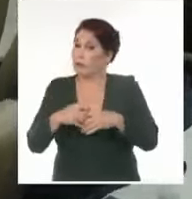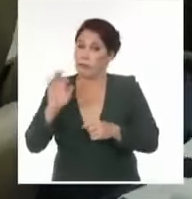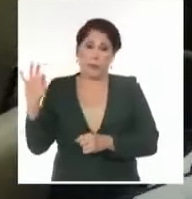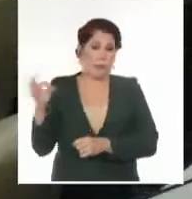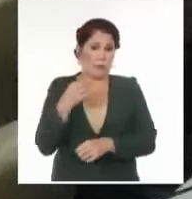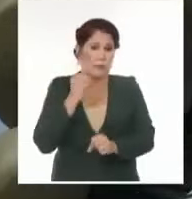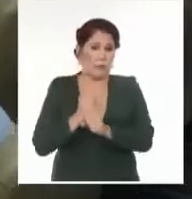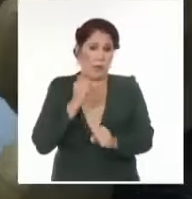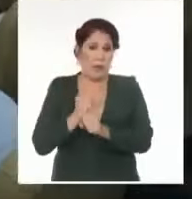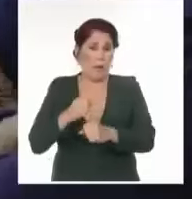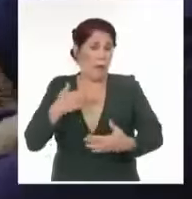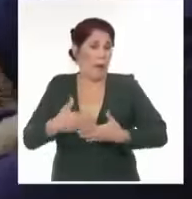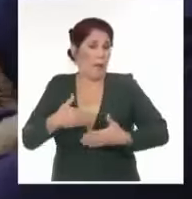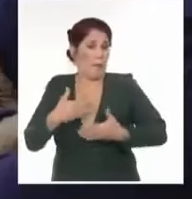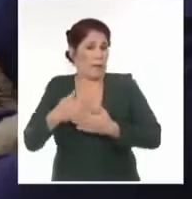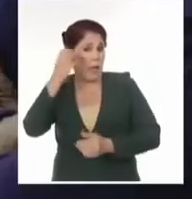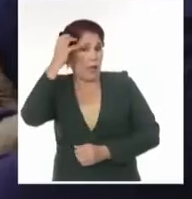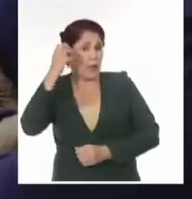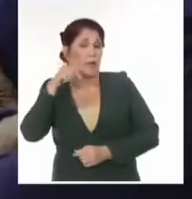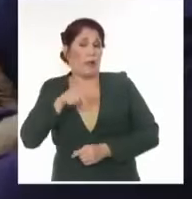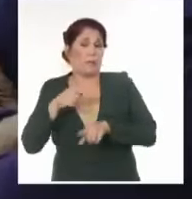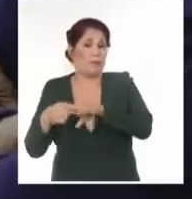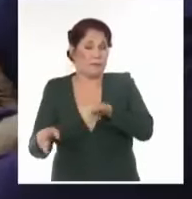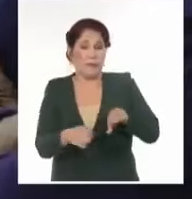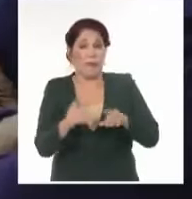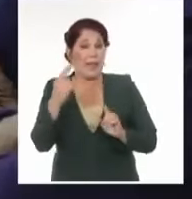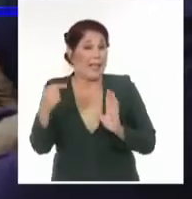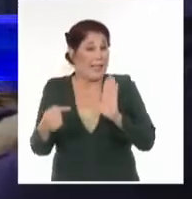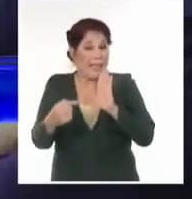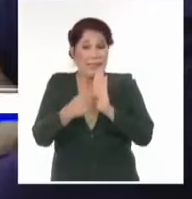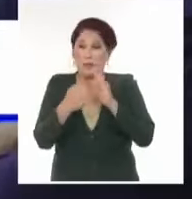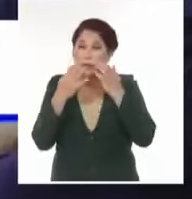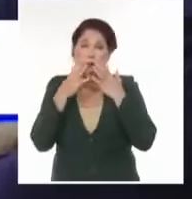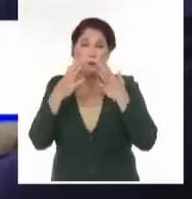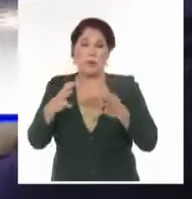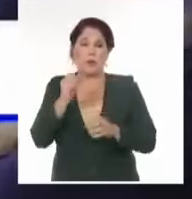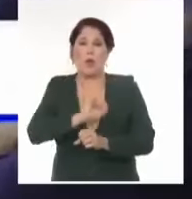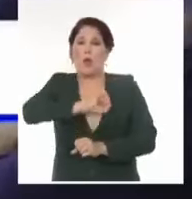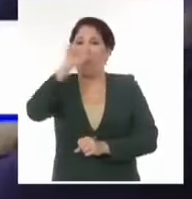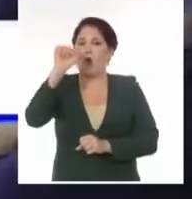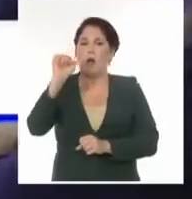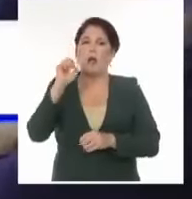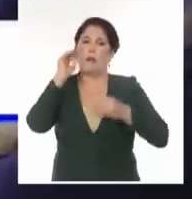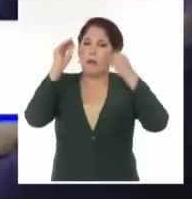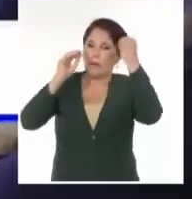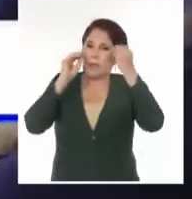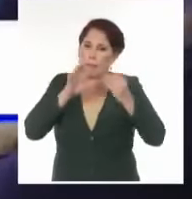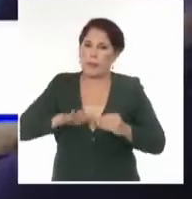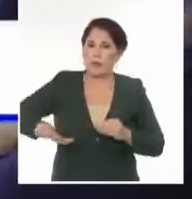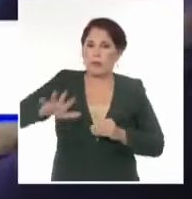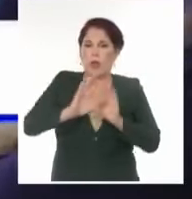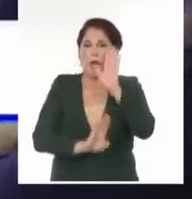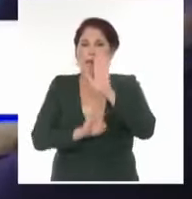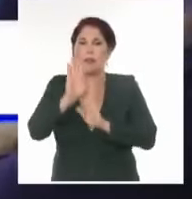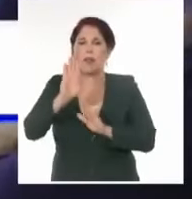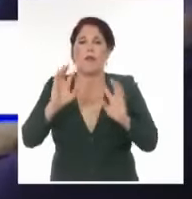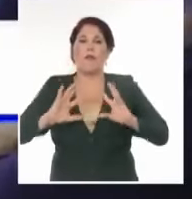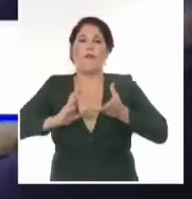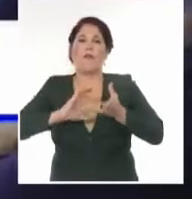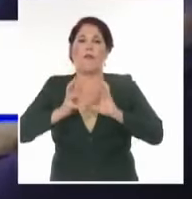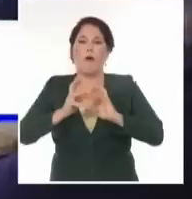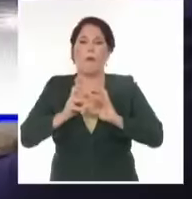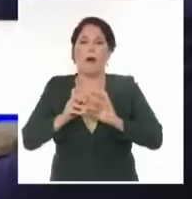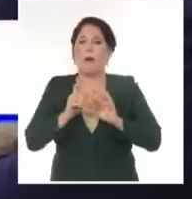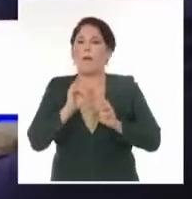del sistema empresarial estatal. Un elemento fundamental a aplicar y a lograr un consenso sólido que nos permita avanzar en un mecanismo de